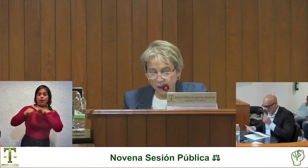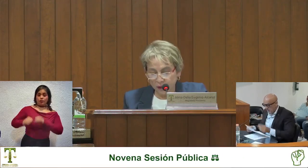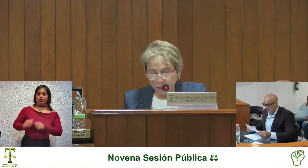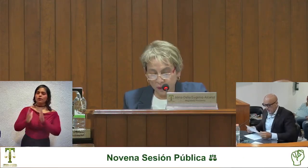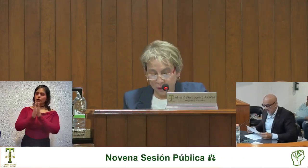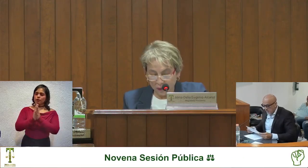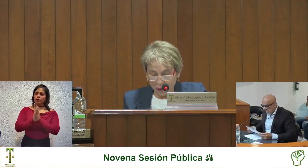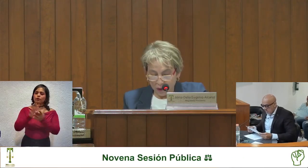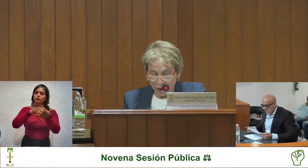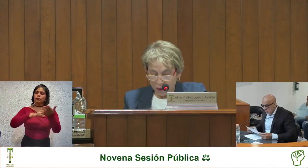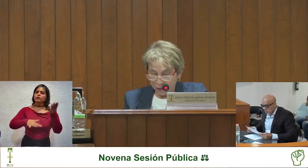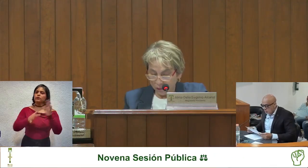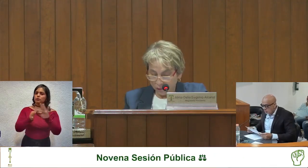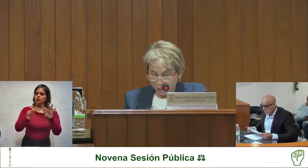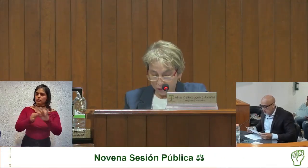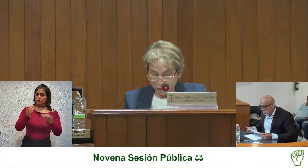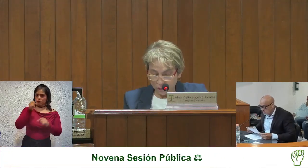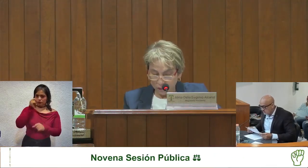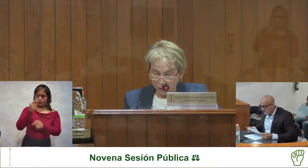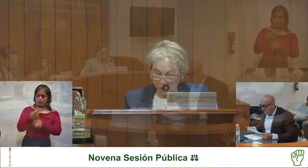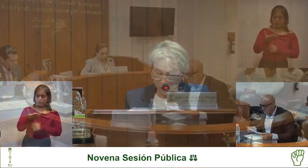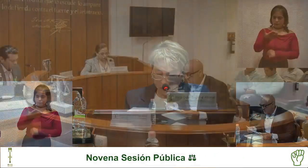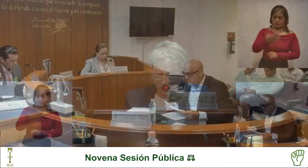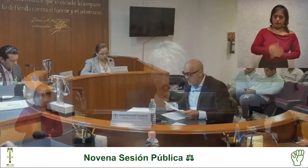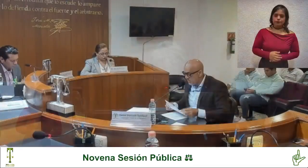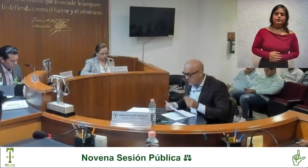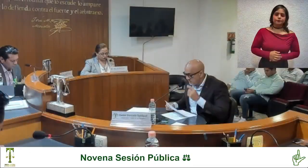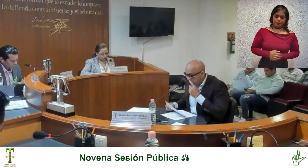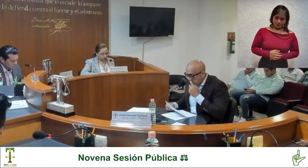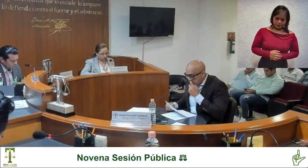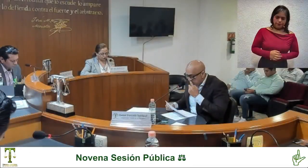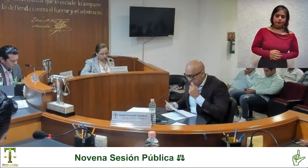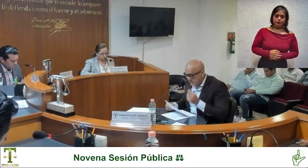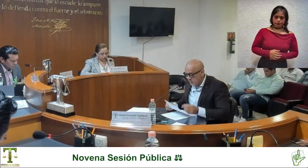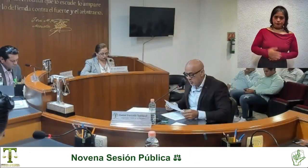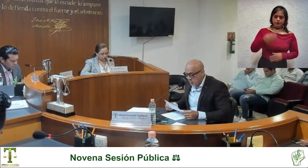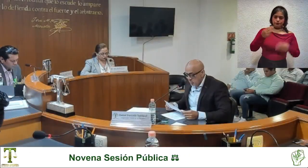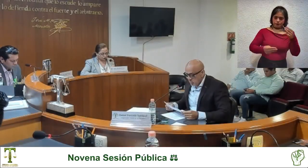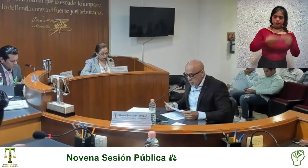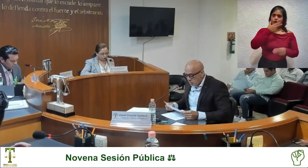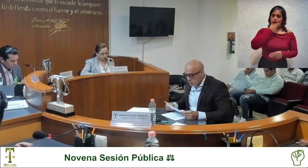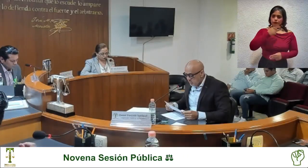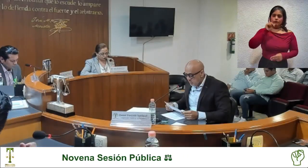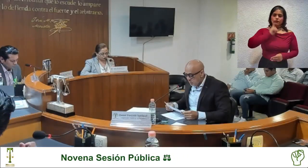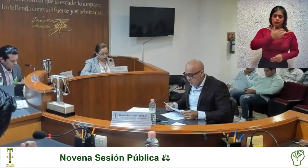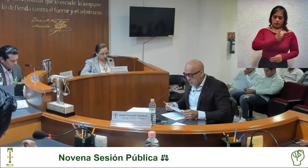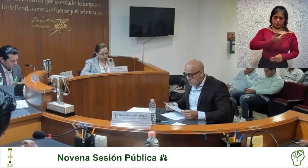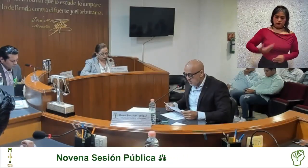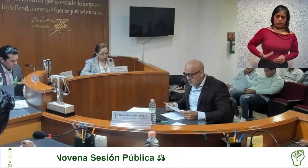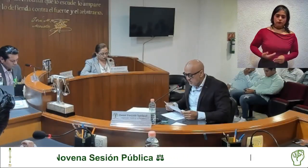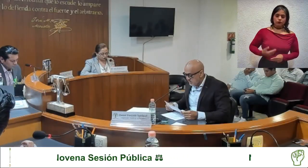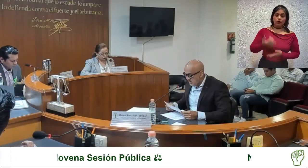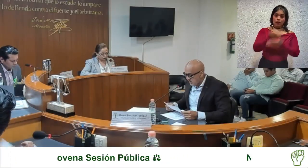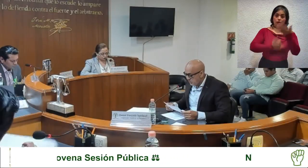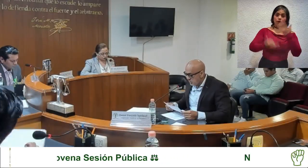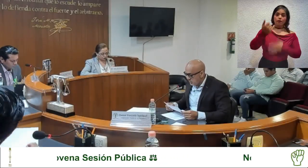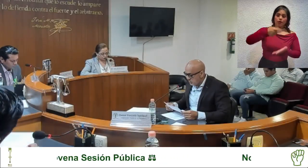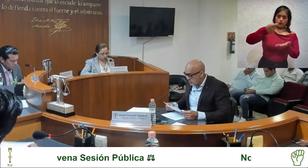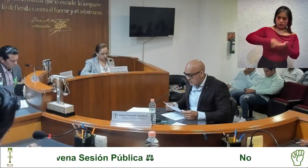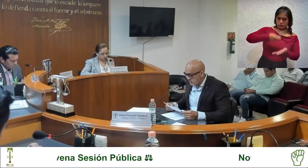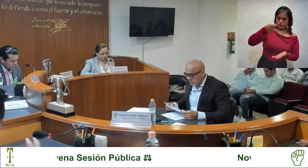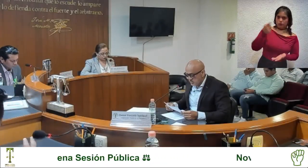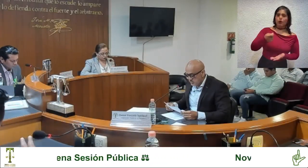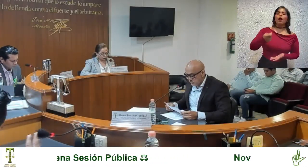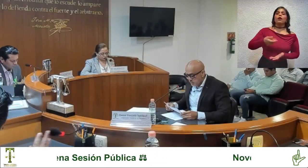la cuenta respectiva. Con su autorización, magistrada presidenta, magistrada, magistrados, doy cuenta con el proyecto de sentencia que pone